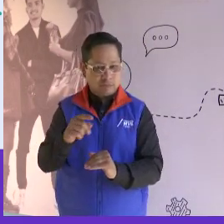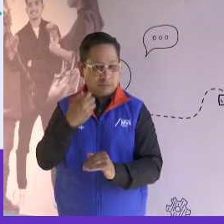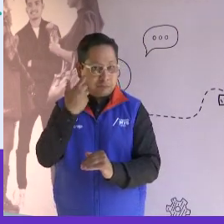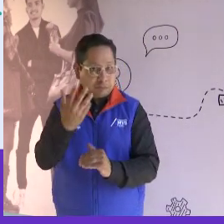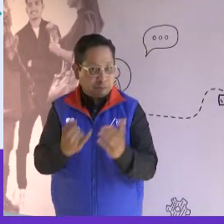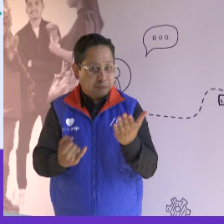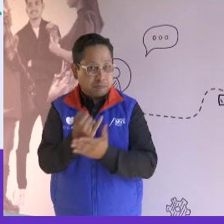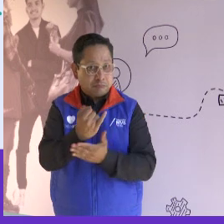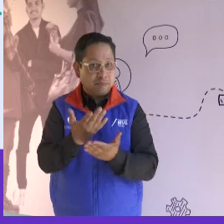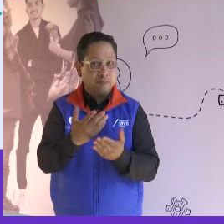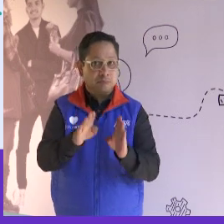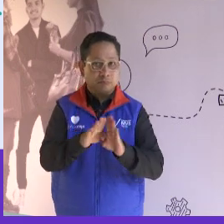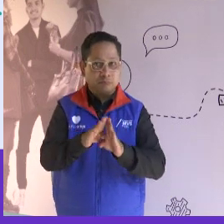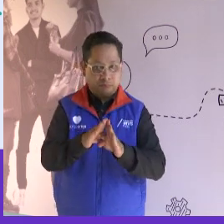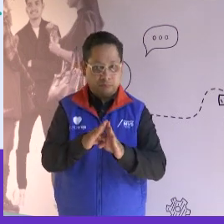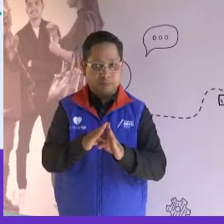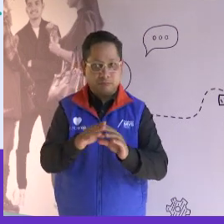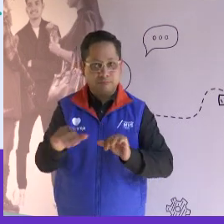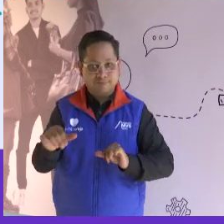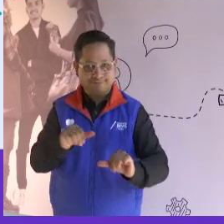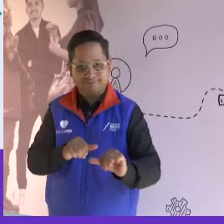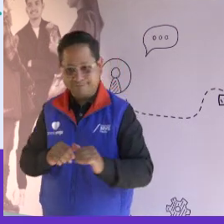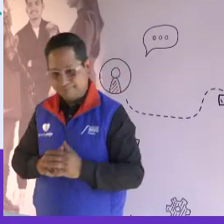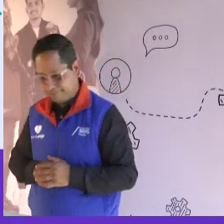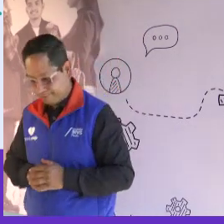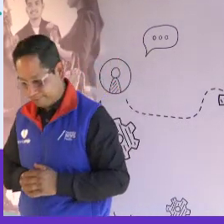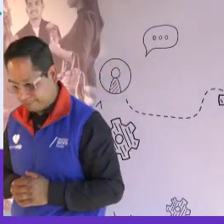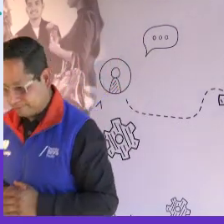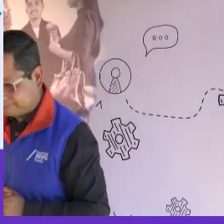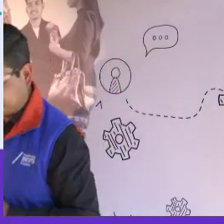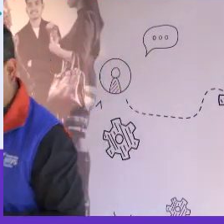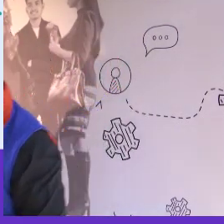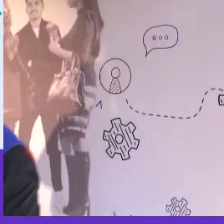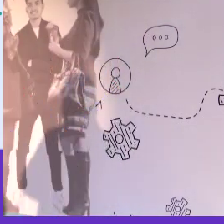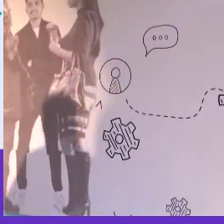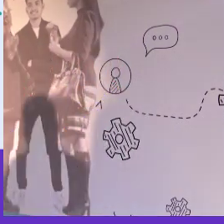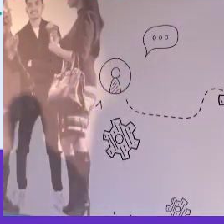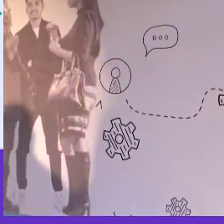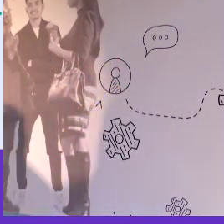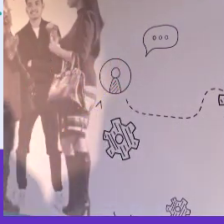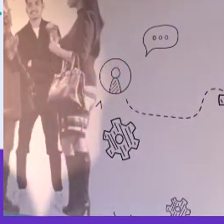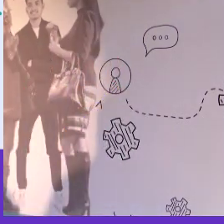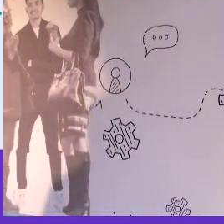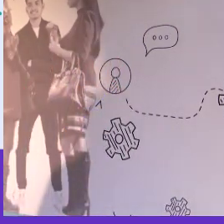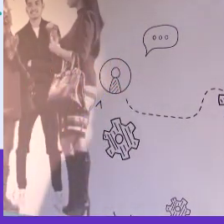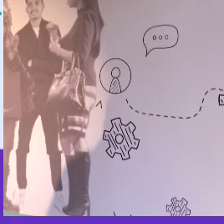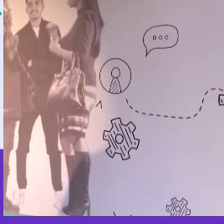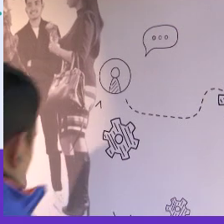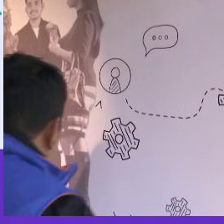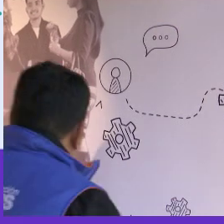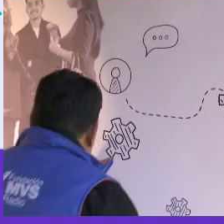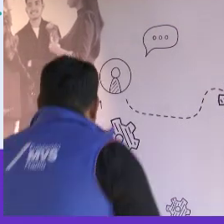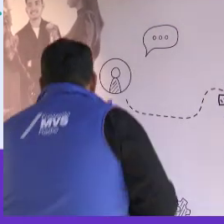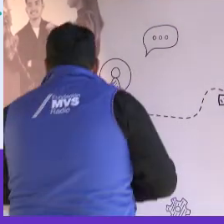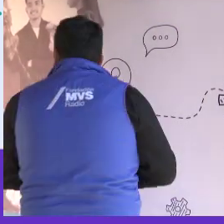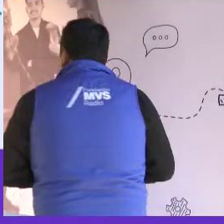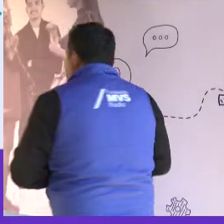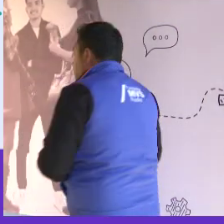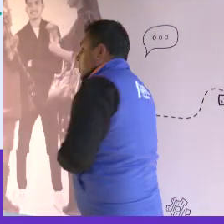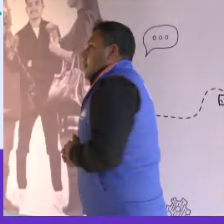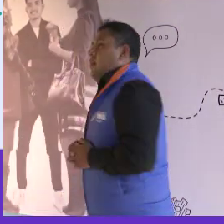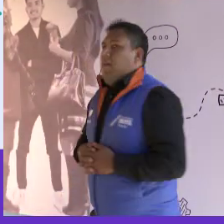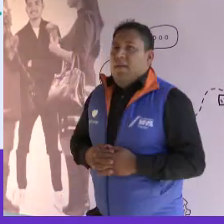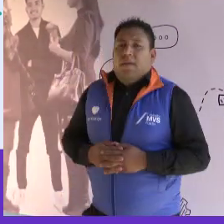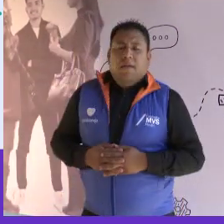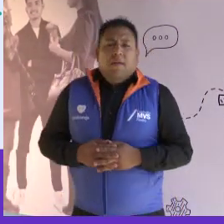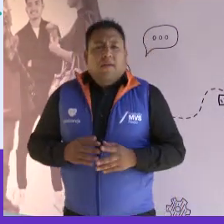de decisiones horizontal, un trabajo en comités. Entonces, estructuramos una manera de trabajo, una gobernanza que nos permitía